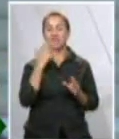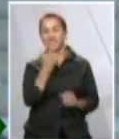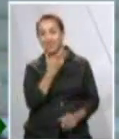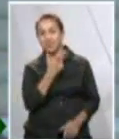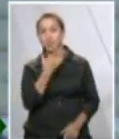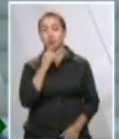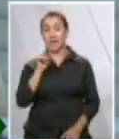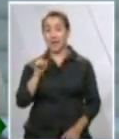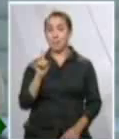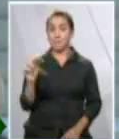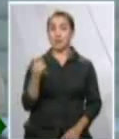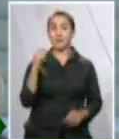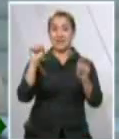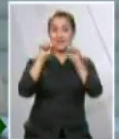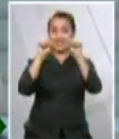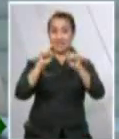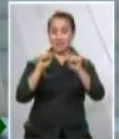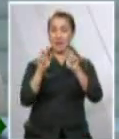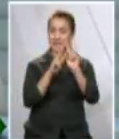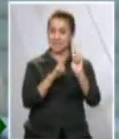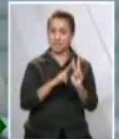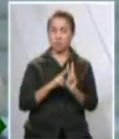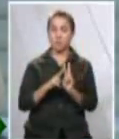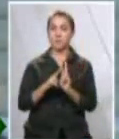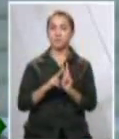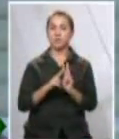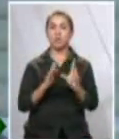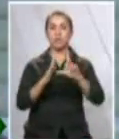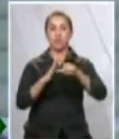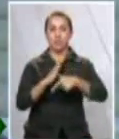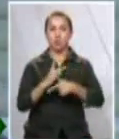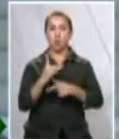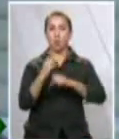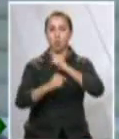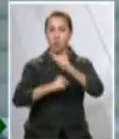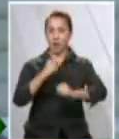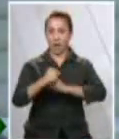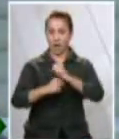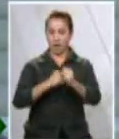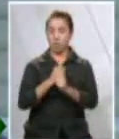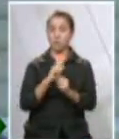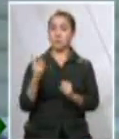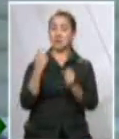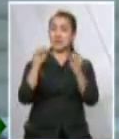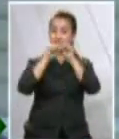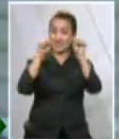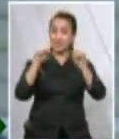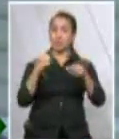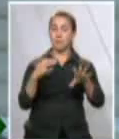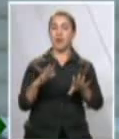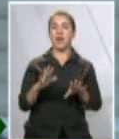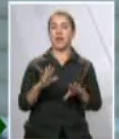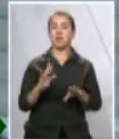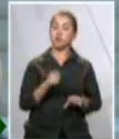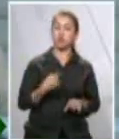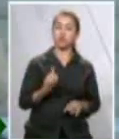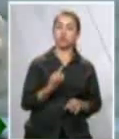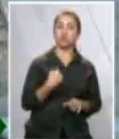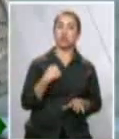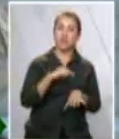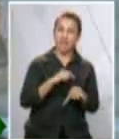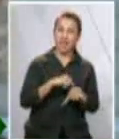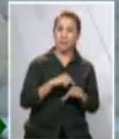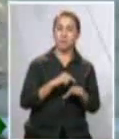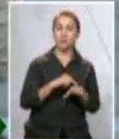Alberto, el primer sistema que le hicimos, el desarrollo de este software nos demoró un año. ¿Ya? Y el primer sistema que le hicimos por ahorrar, nosotros por ahorrar